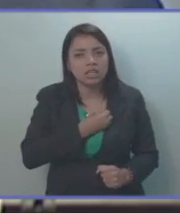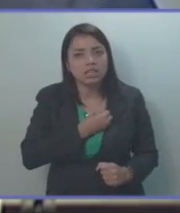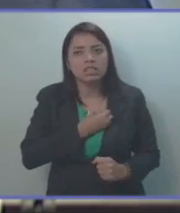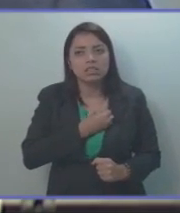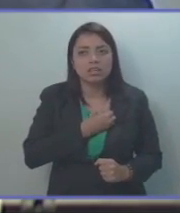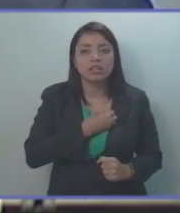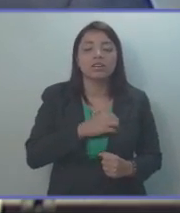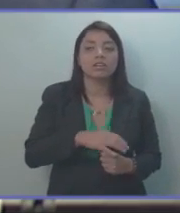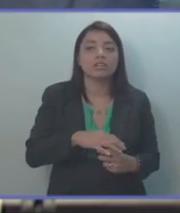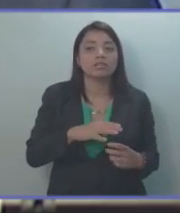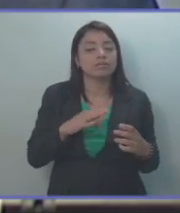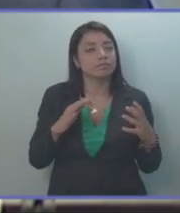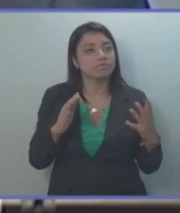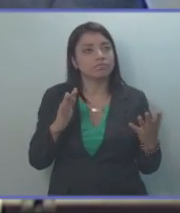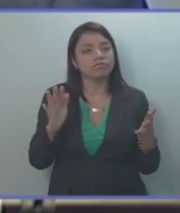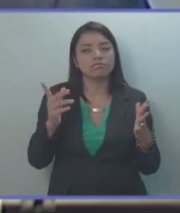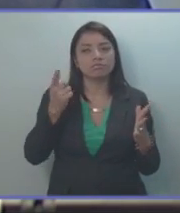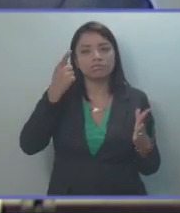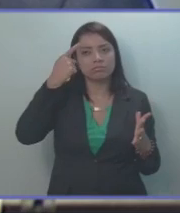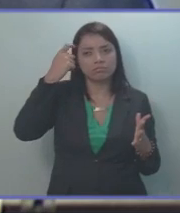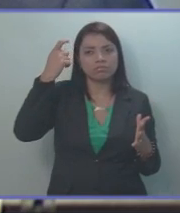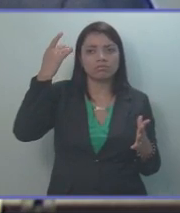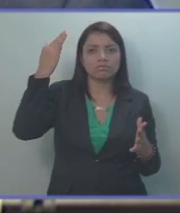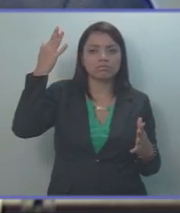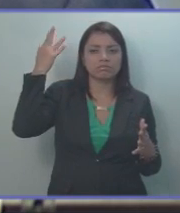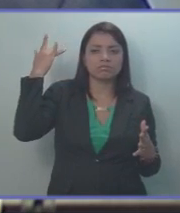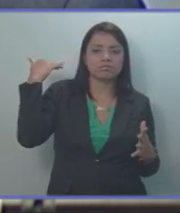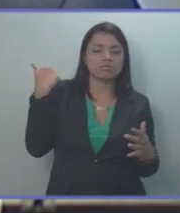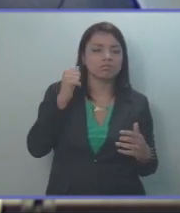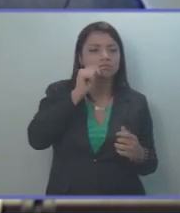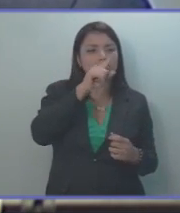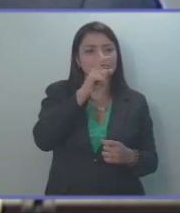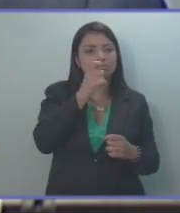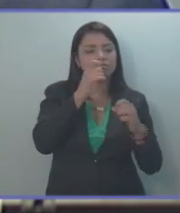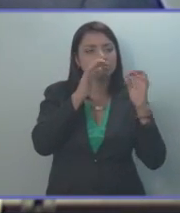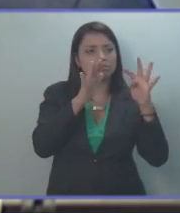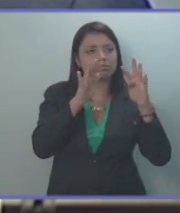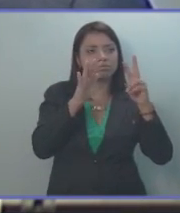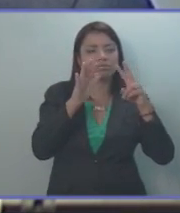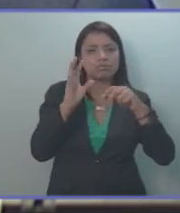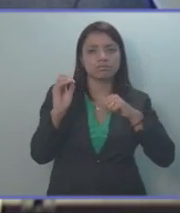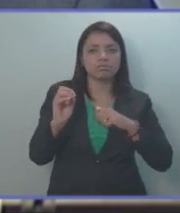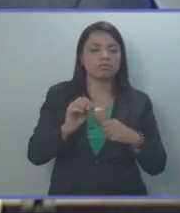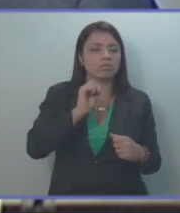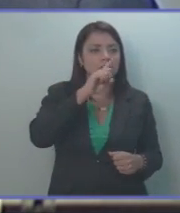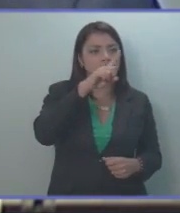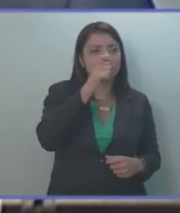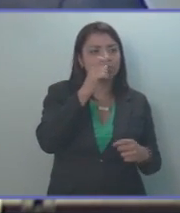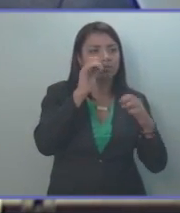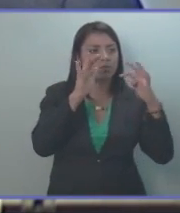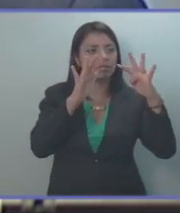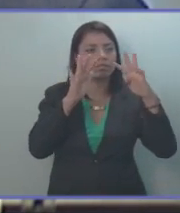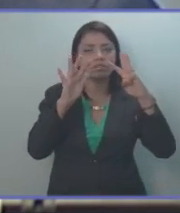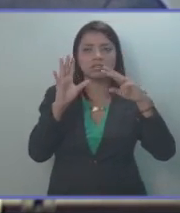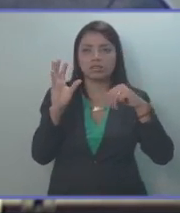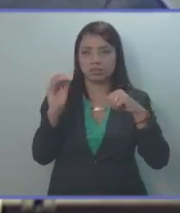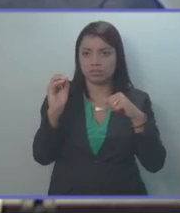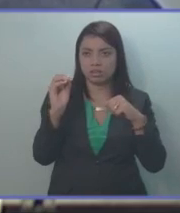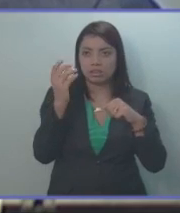Haciendo una apología, década del 70-80 era un crimen en este país ser